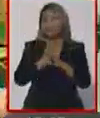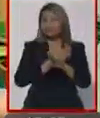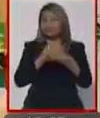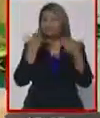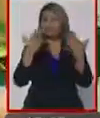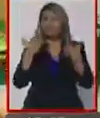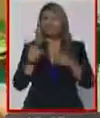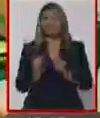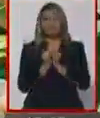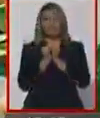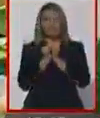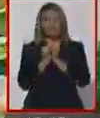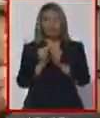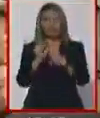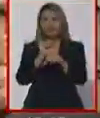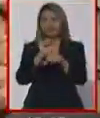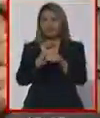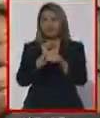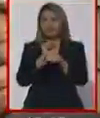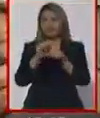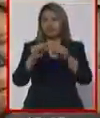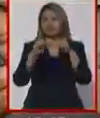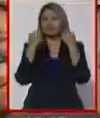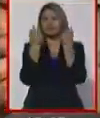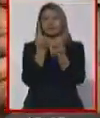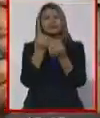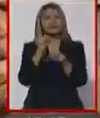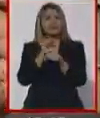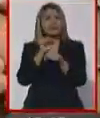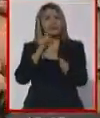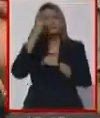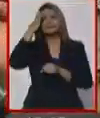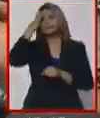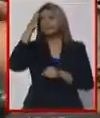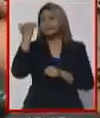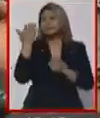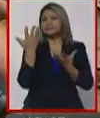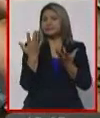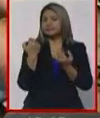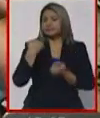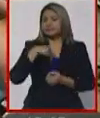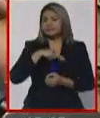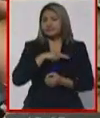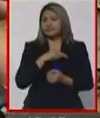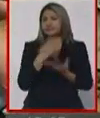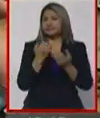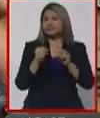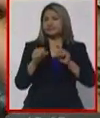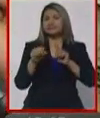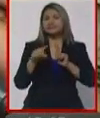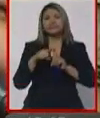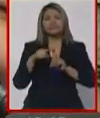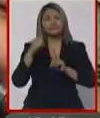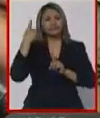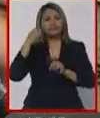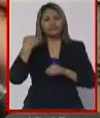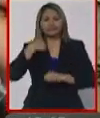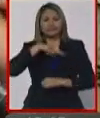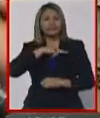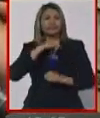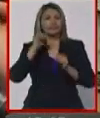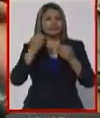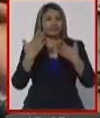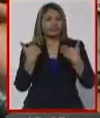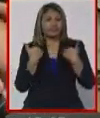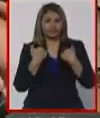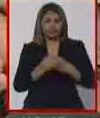con esto estamos acompañando al trabajo de esas mesas de trabajo. ¿Por qué? Porque queremos que salga algo positivo para que nosotros